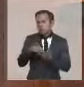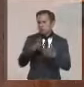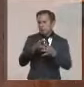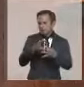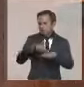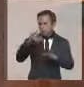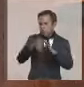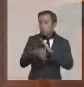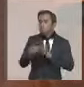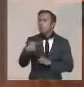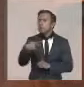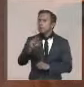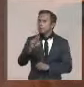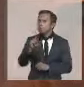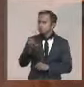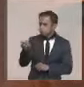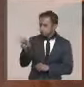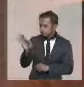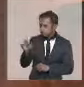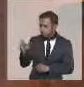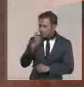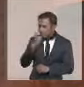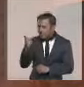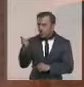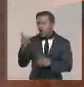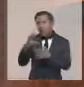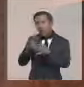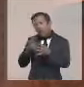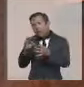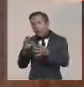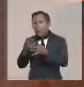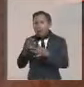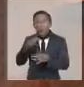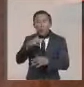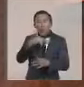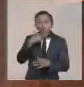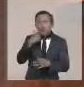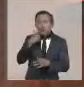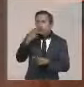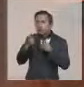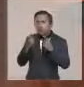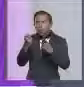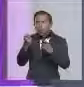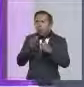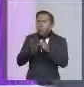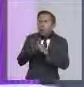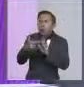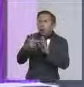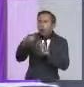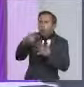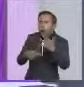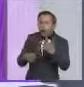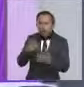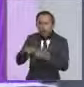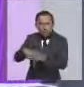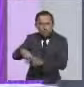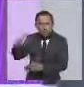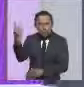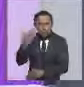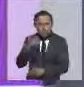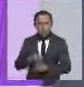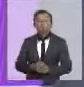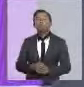través de medidas que no tienen ningún sentido en términos de corrupción. Gracias, candidata. Adelante, Sergio.